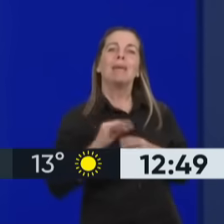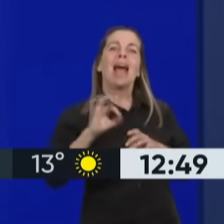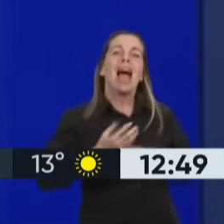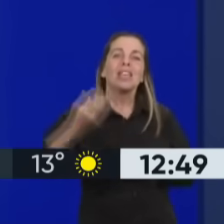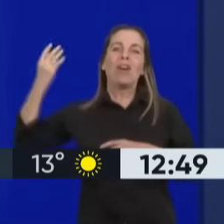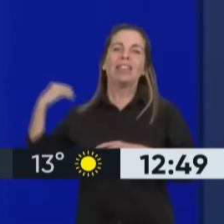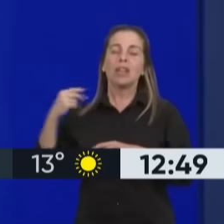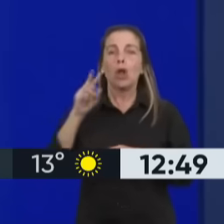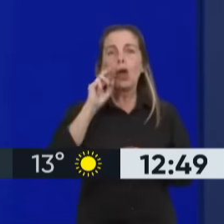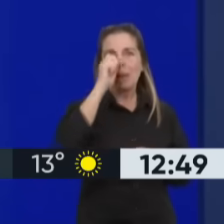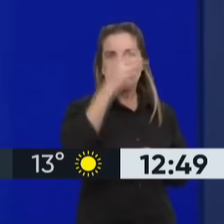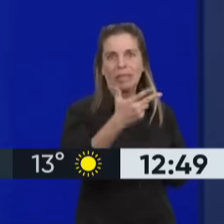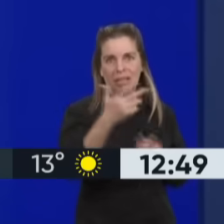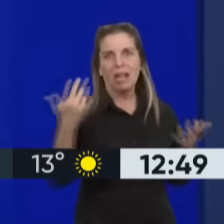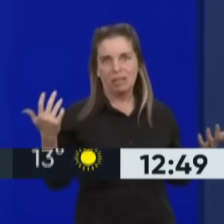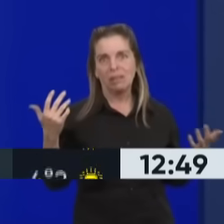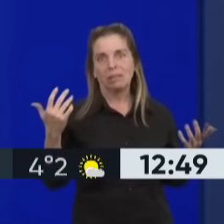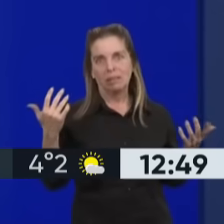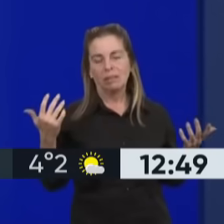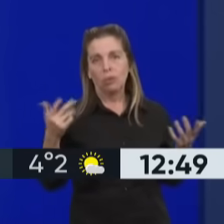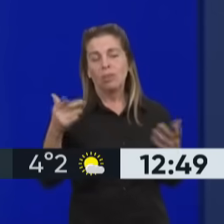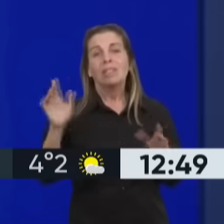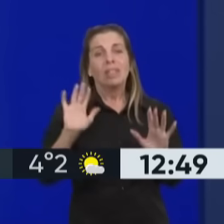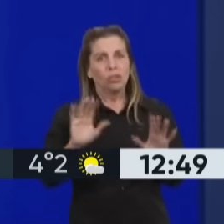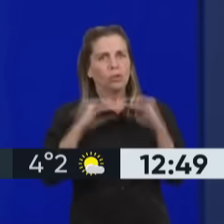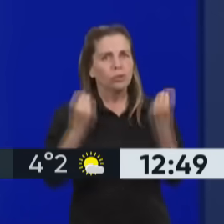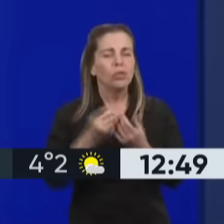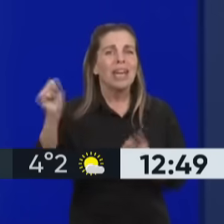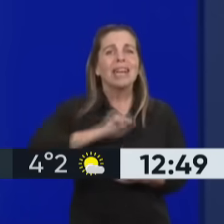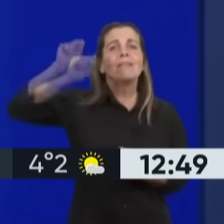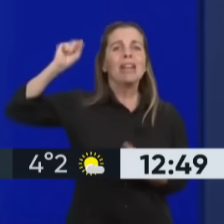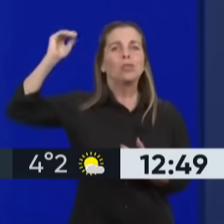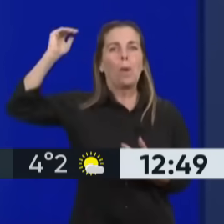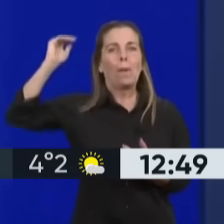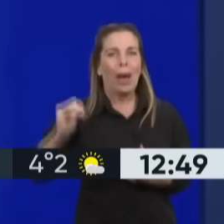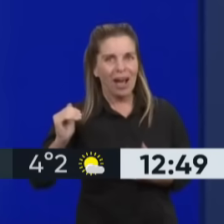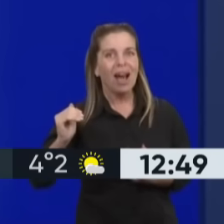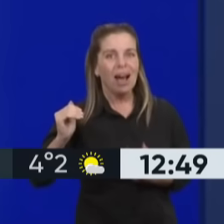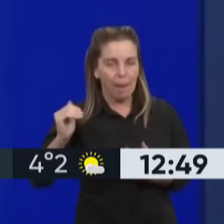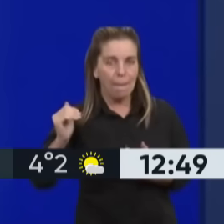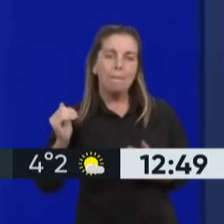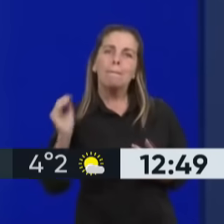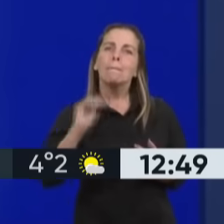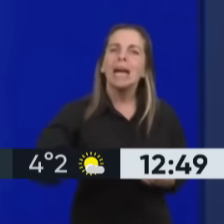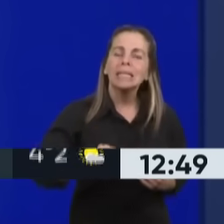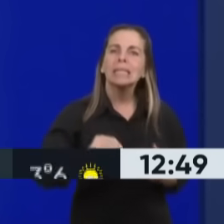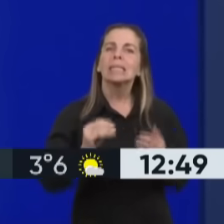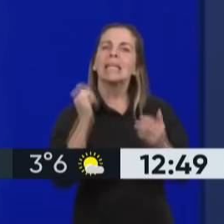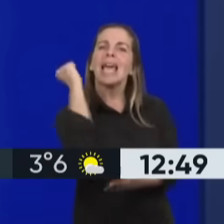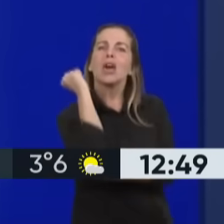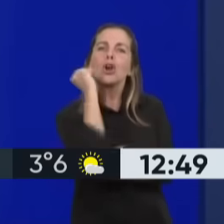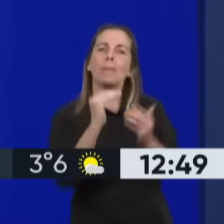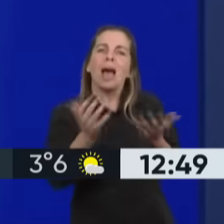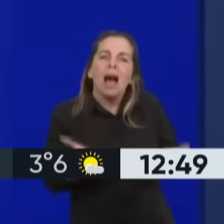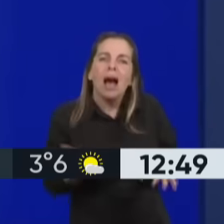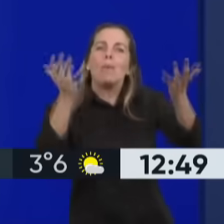no solo que hemos logrado derrotar a la inflación, sino que además lo hicimos con crecimiento. No solo eso, sino que